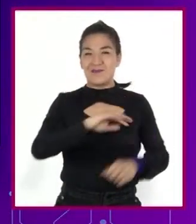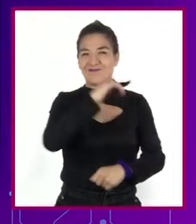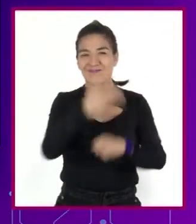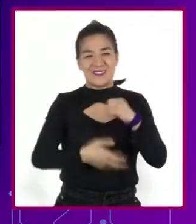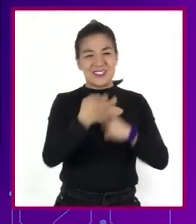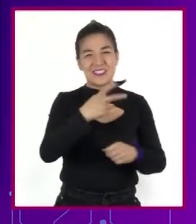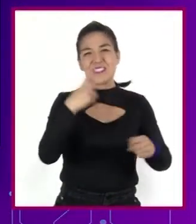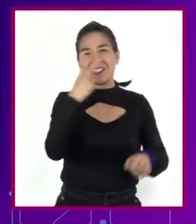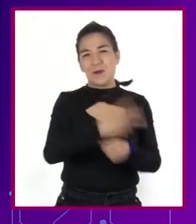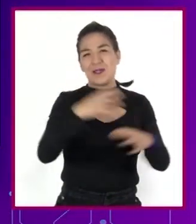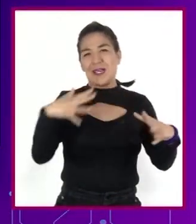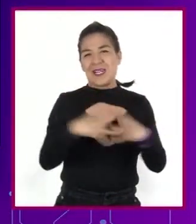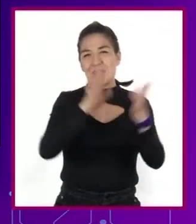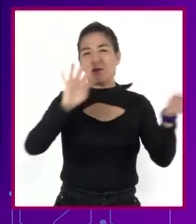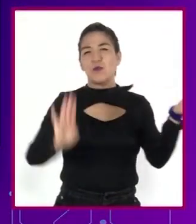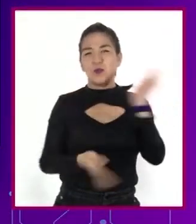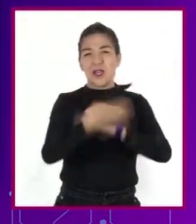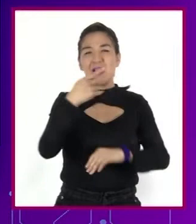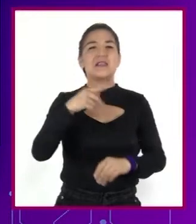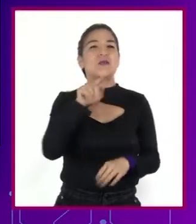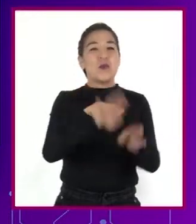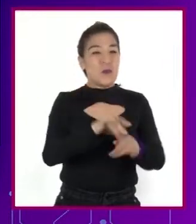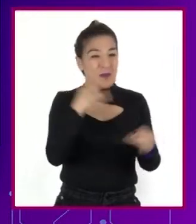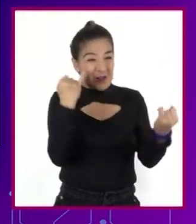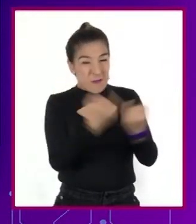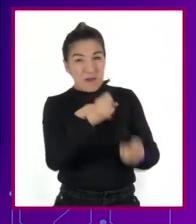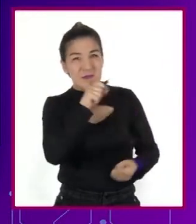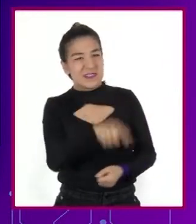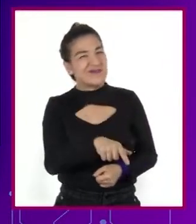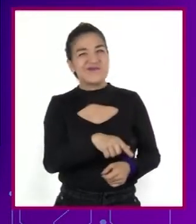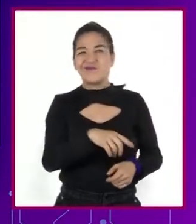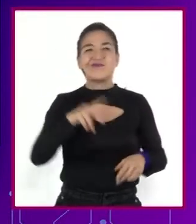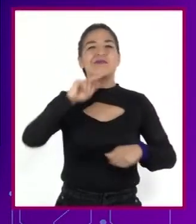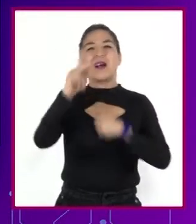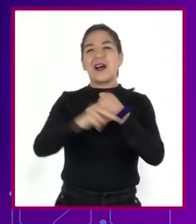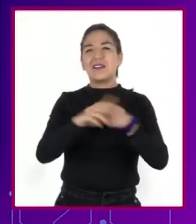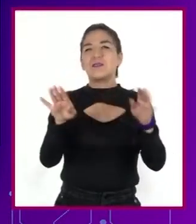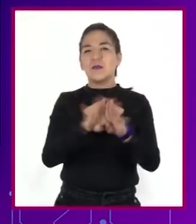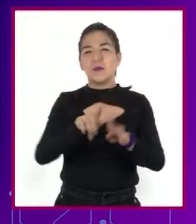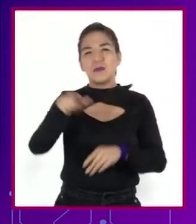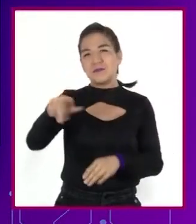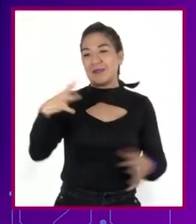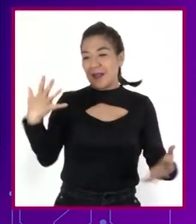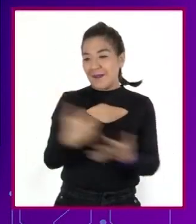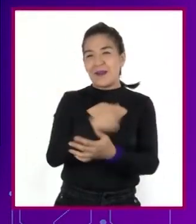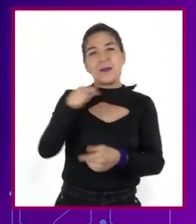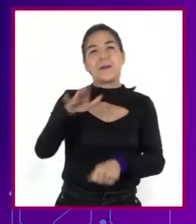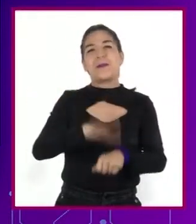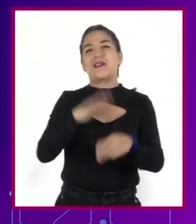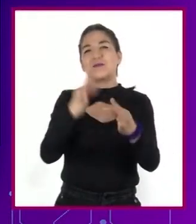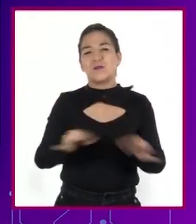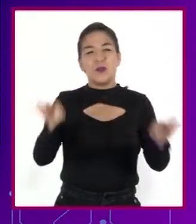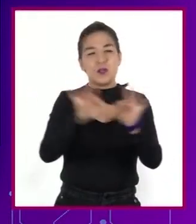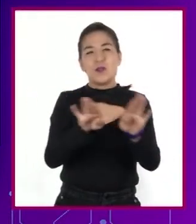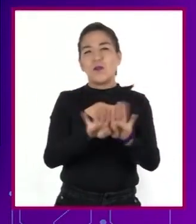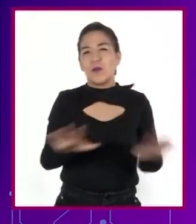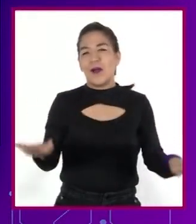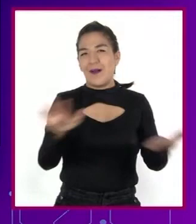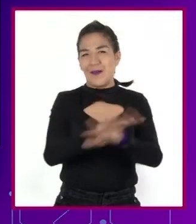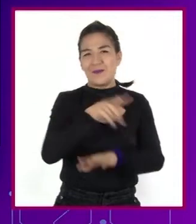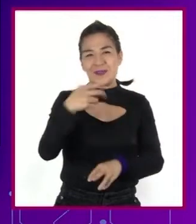Mundial, el mundo ya no volvió a ser el mismo. Los países vencedores jugaron un papel fundamental en la nueva configuración del